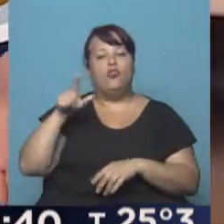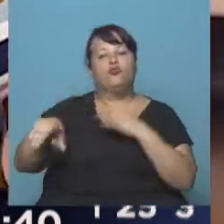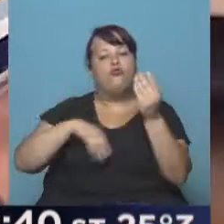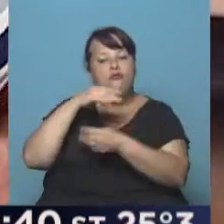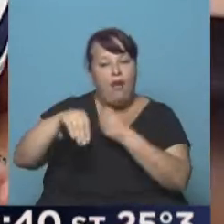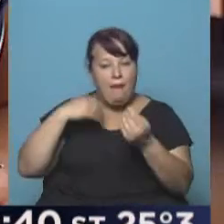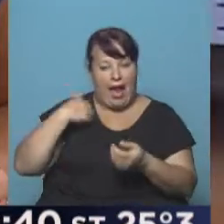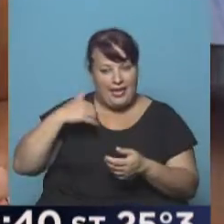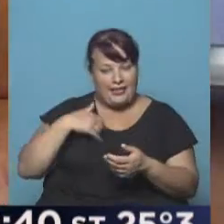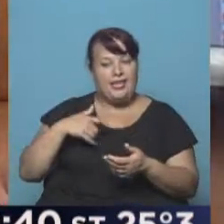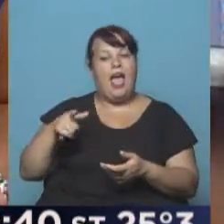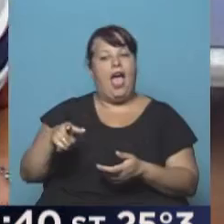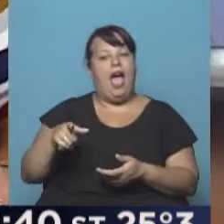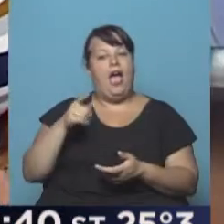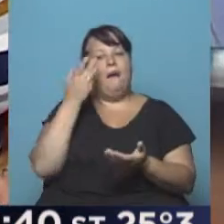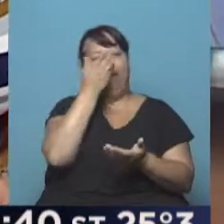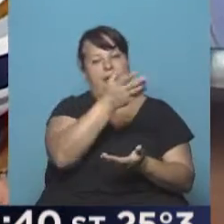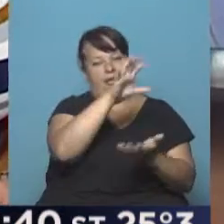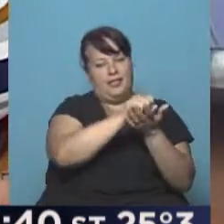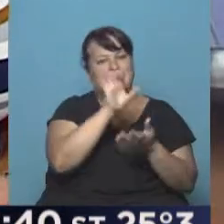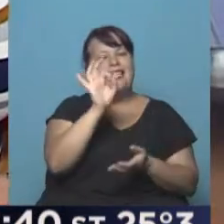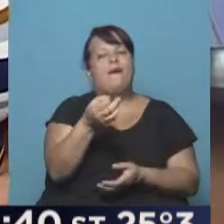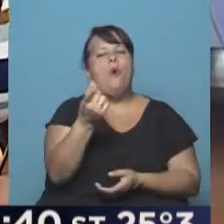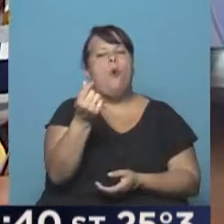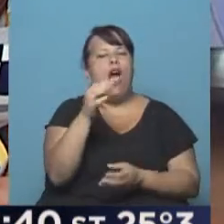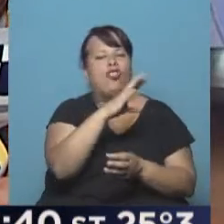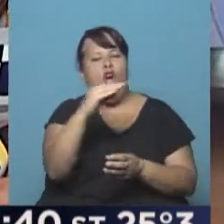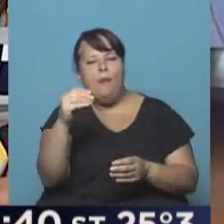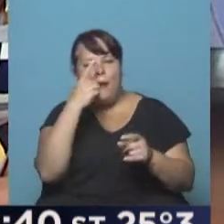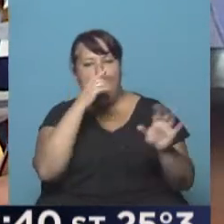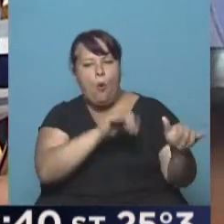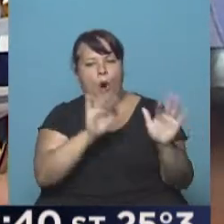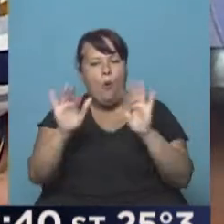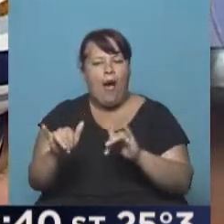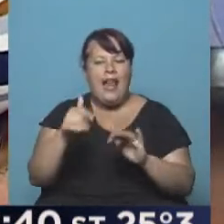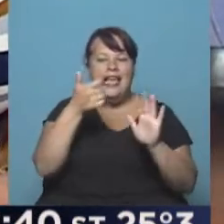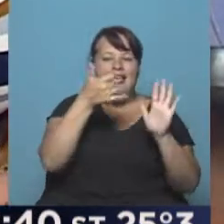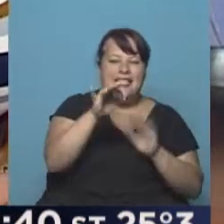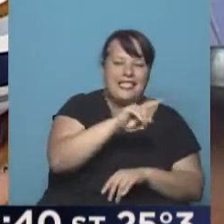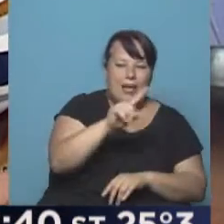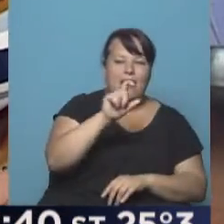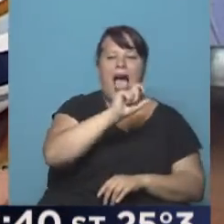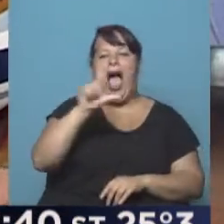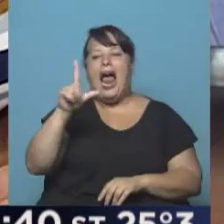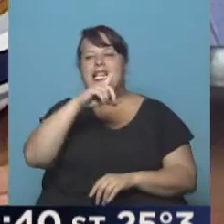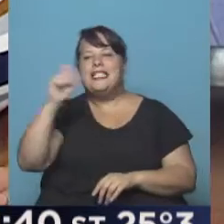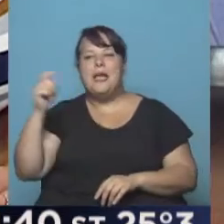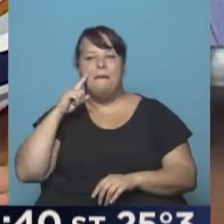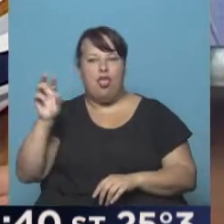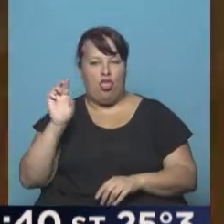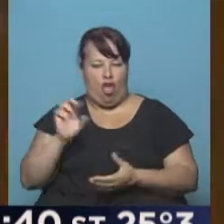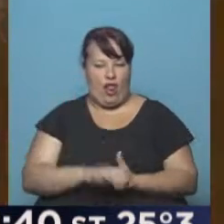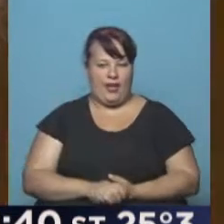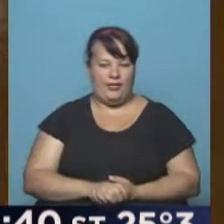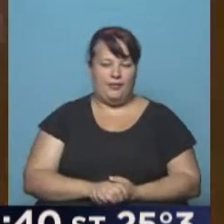familia en tiramos un puesto lo encargara saben cuánto cuesta aclarar un perro hoy entre 60.000 y 100.000 dólares